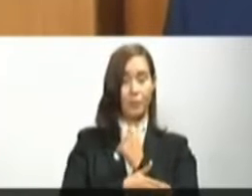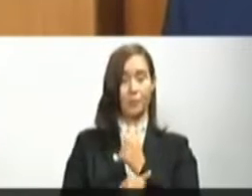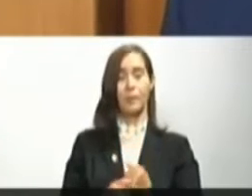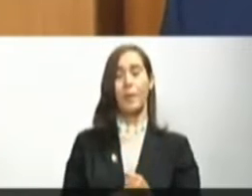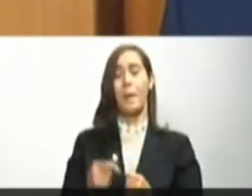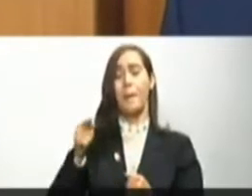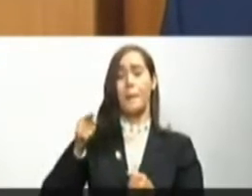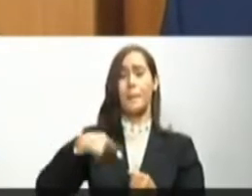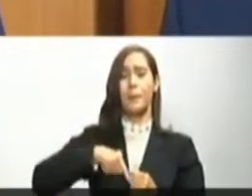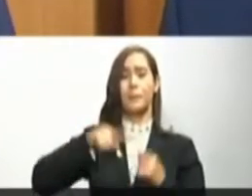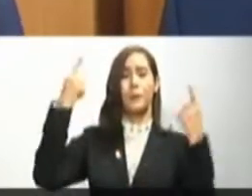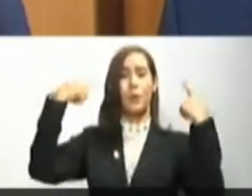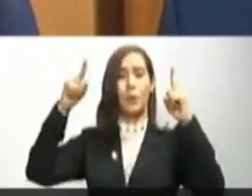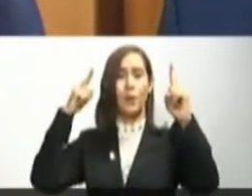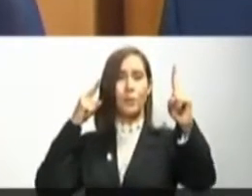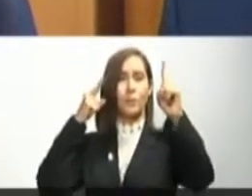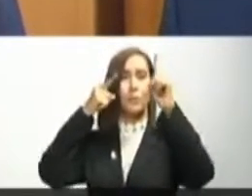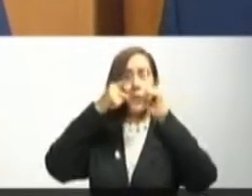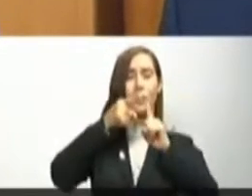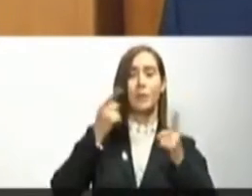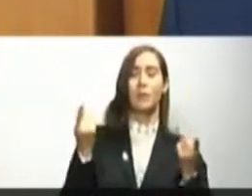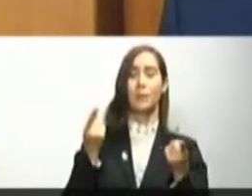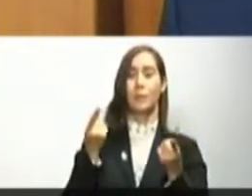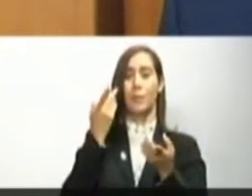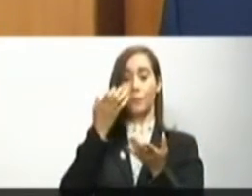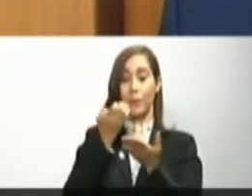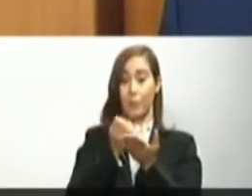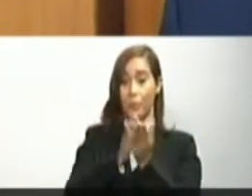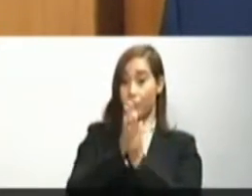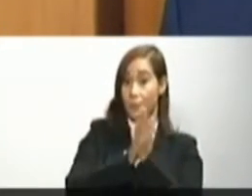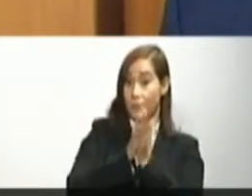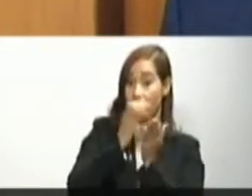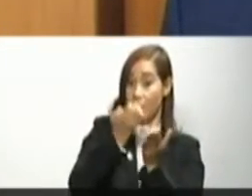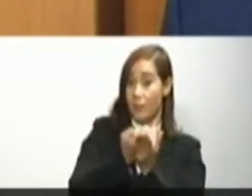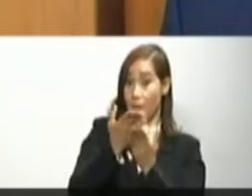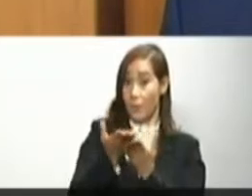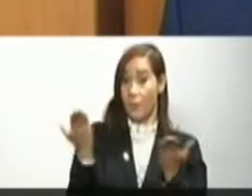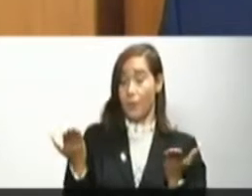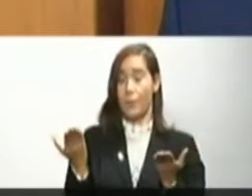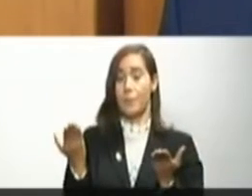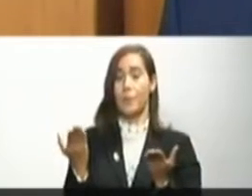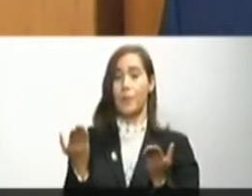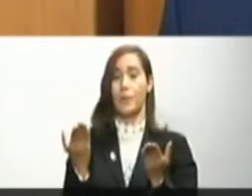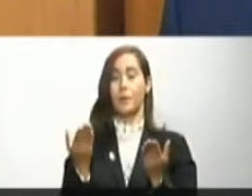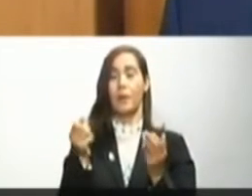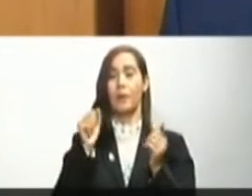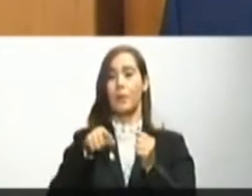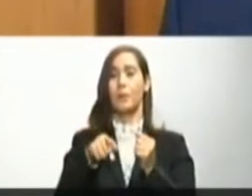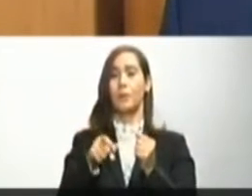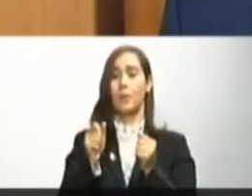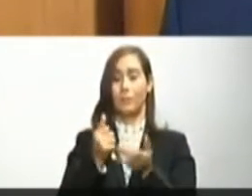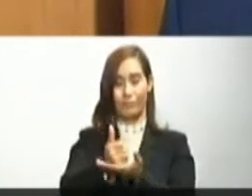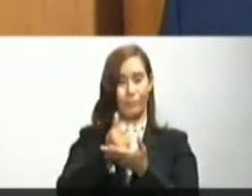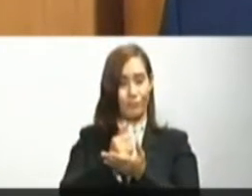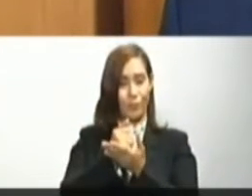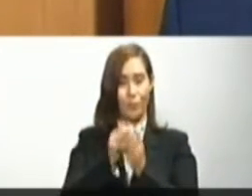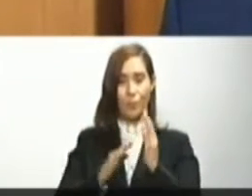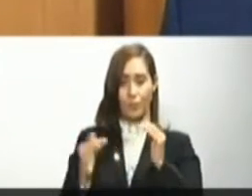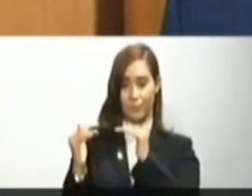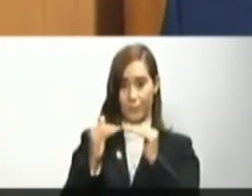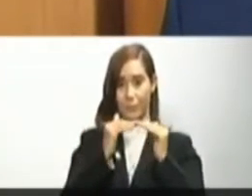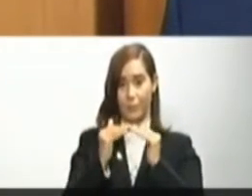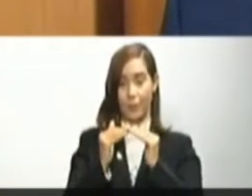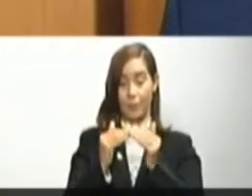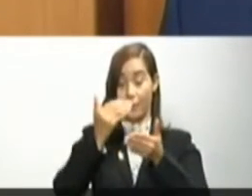economías en la búsqueda de un modelo de desarrollo justo, verde y sostenible que nos lleve a cumplir con la